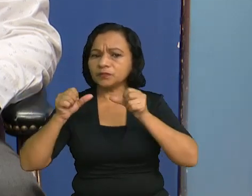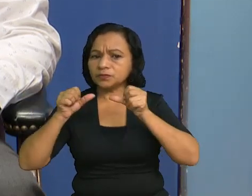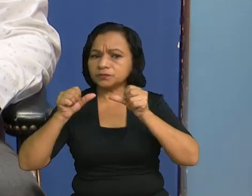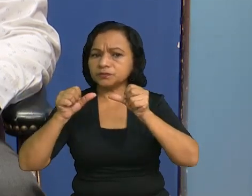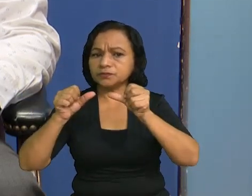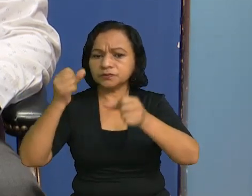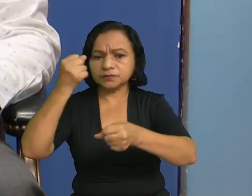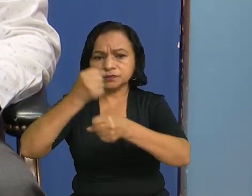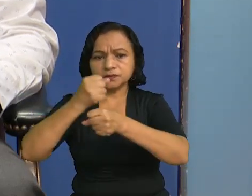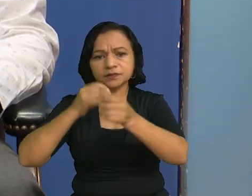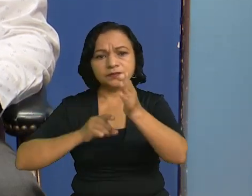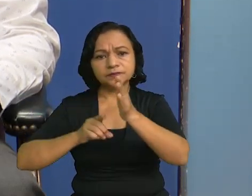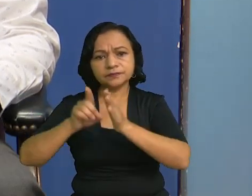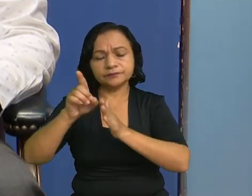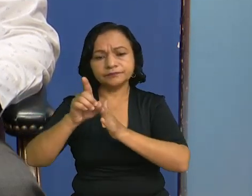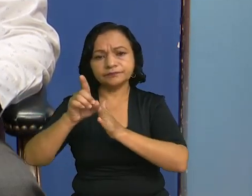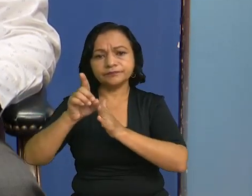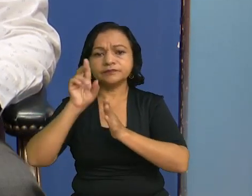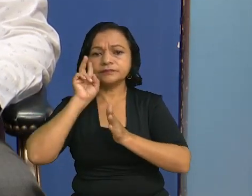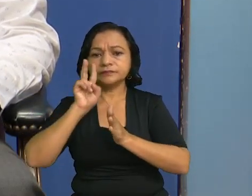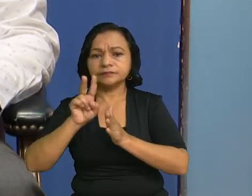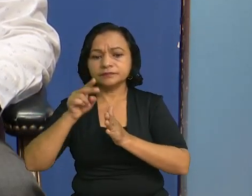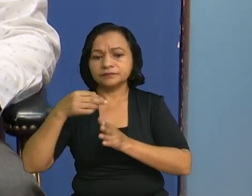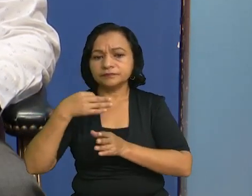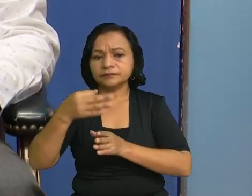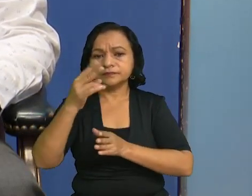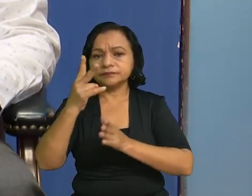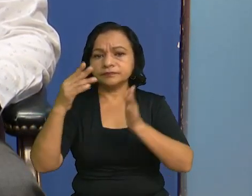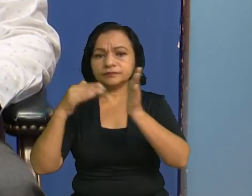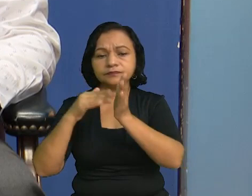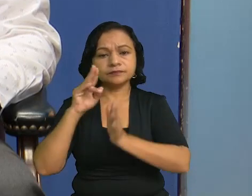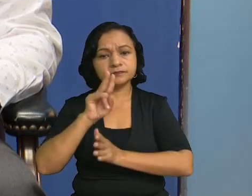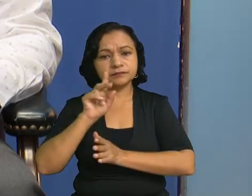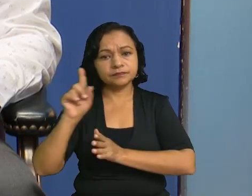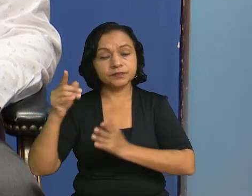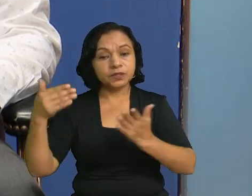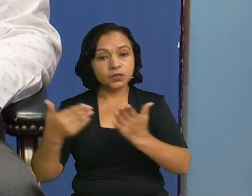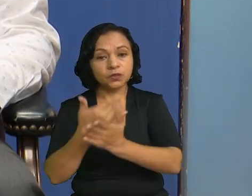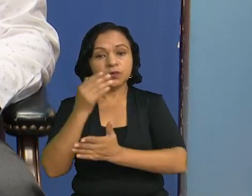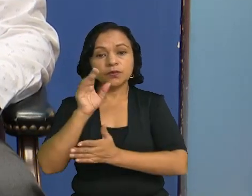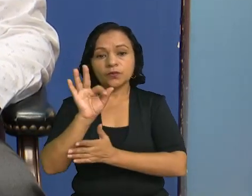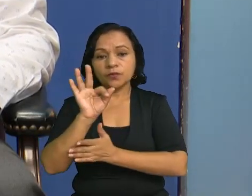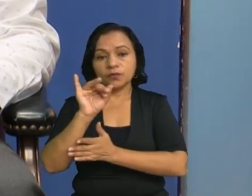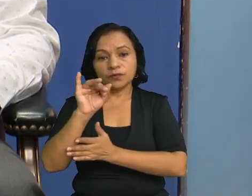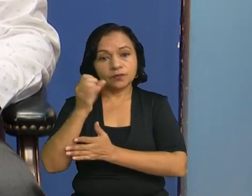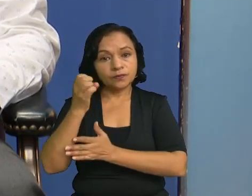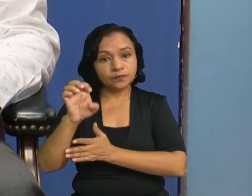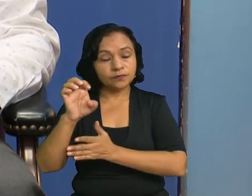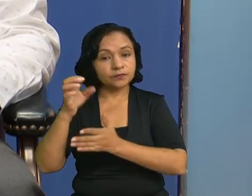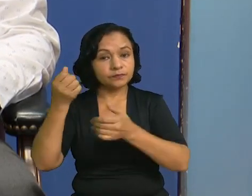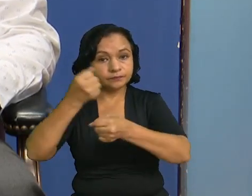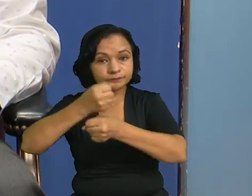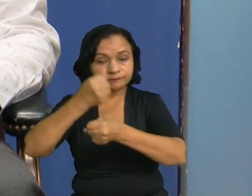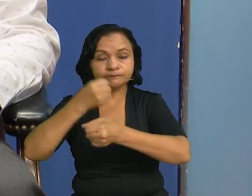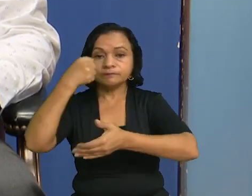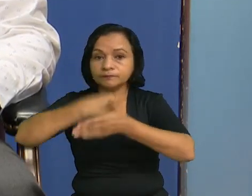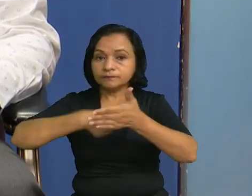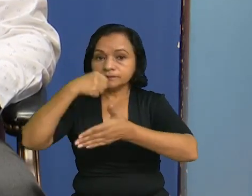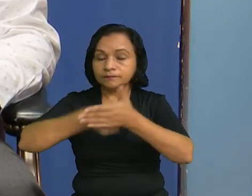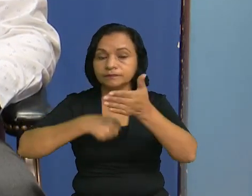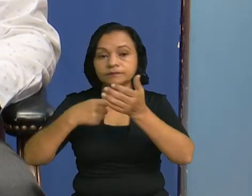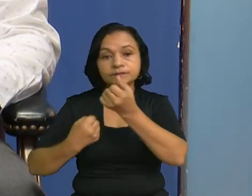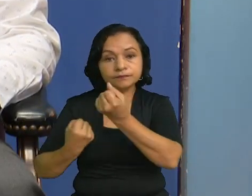y también analizar las proyecciones para el año 2021 del nuevo fise ponente que realiza importantes esfuerzos para